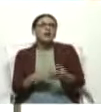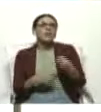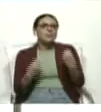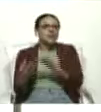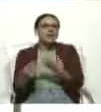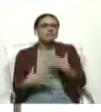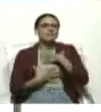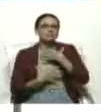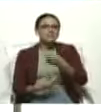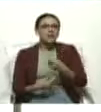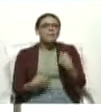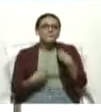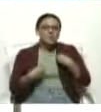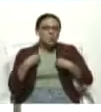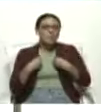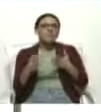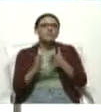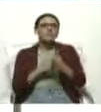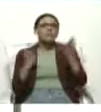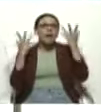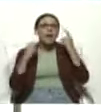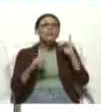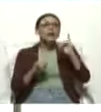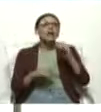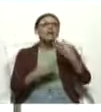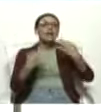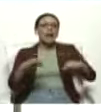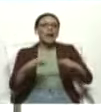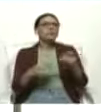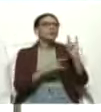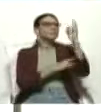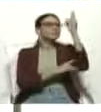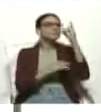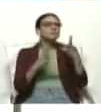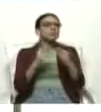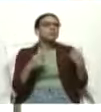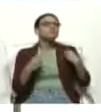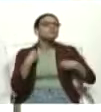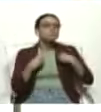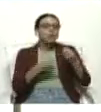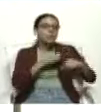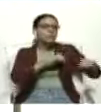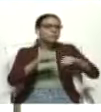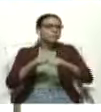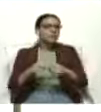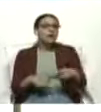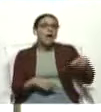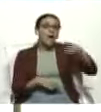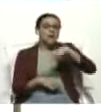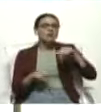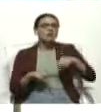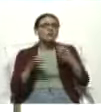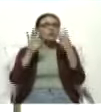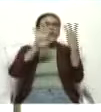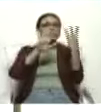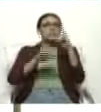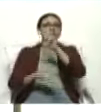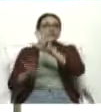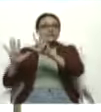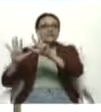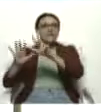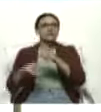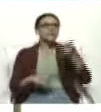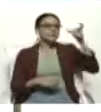el medio ambiente. Hoy estamos acá 87 funcionarios en Parque Carabobo,